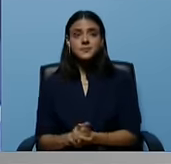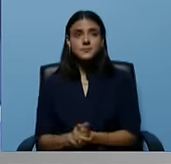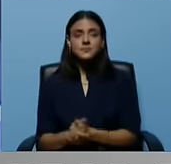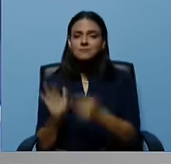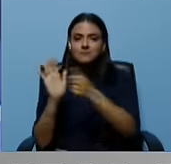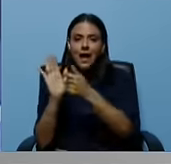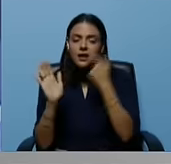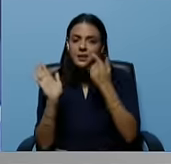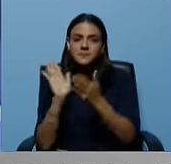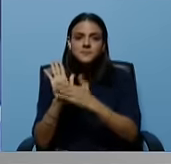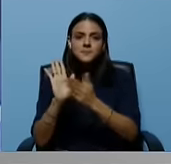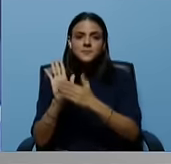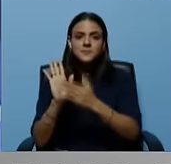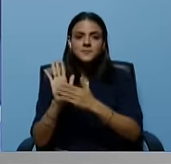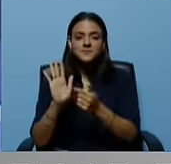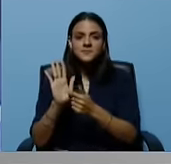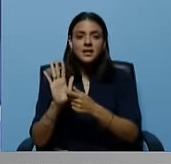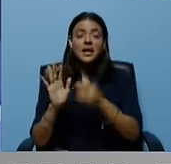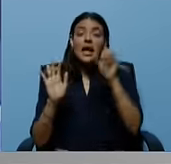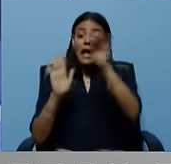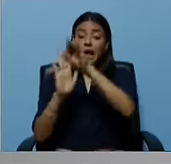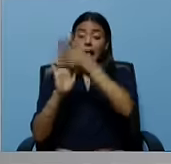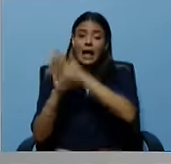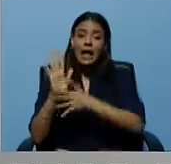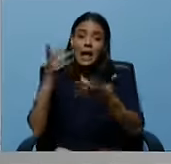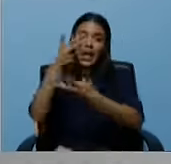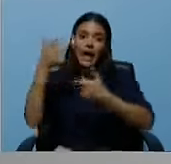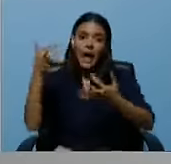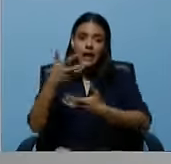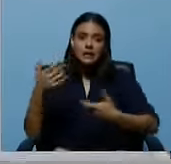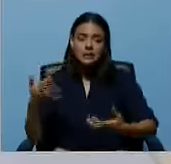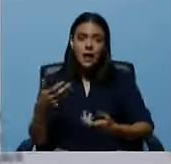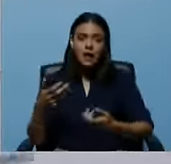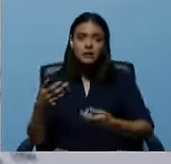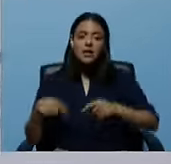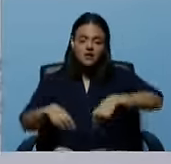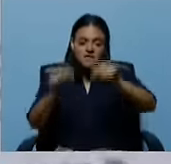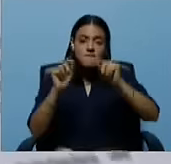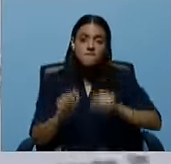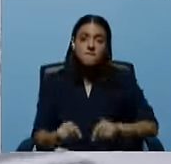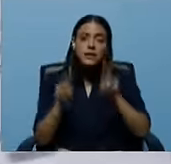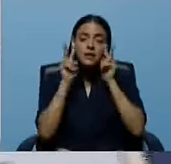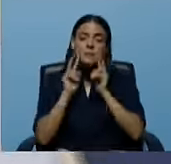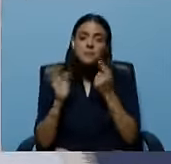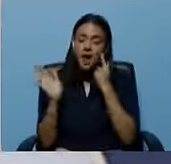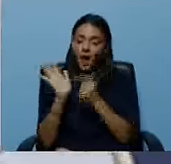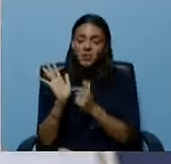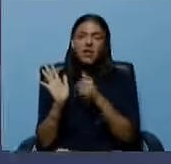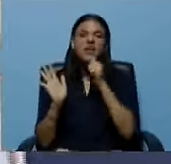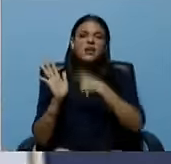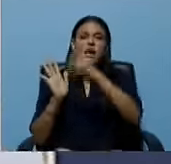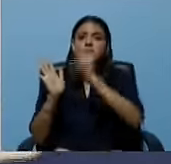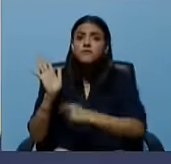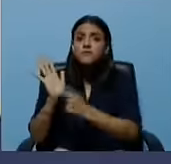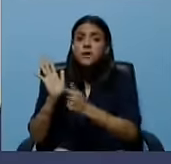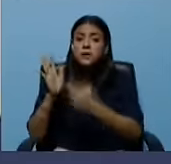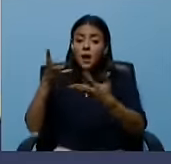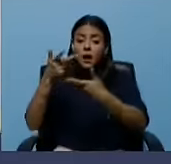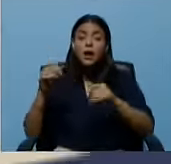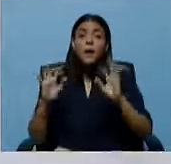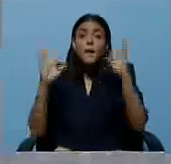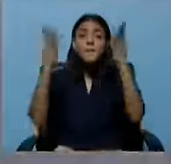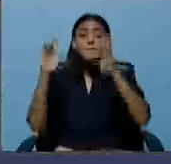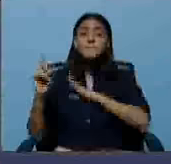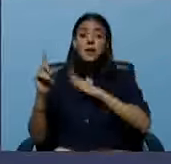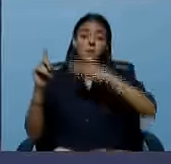aquí está la carta debidamente firmada por el señor Edmundo